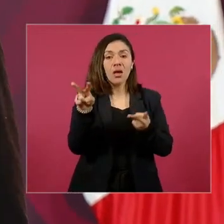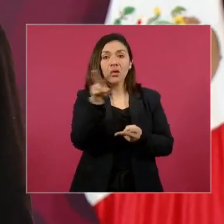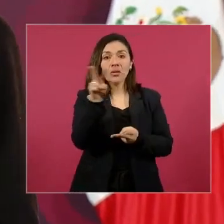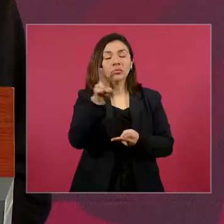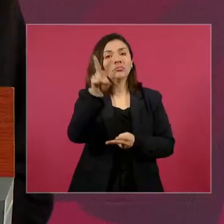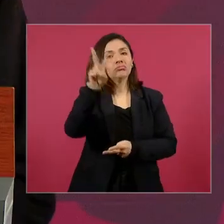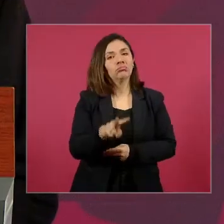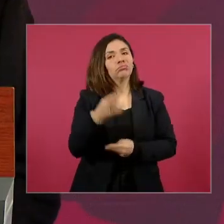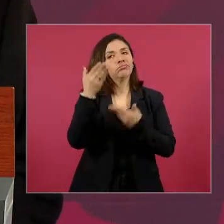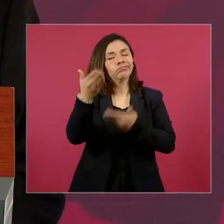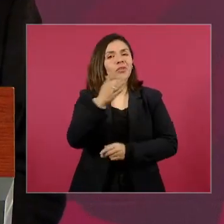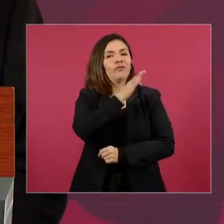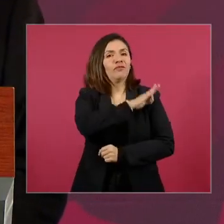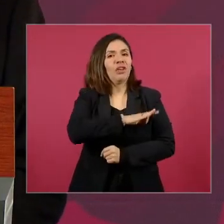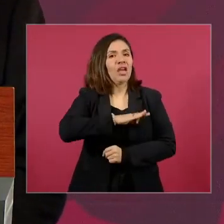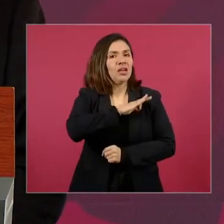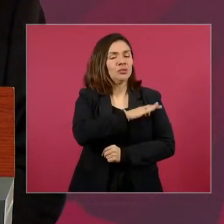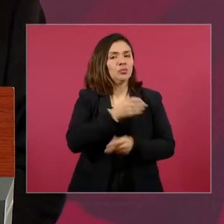los felicitamos mucho